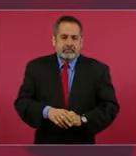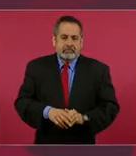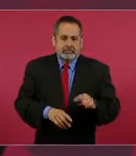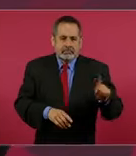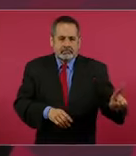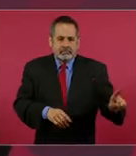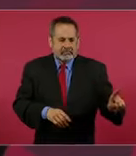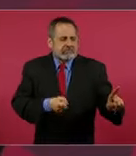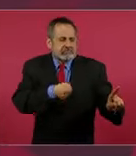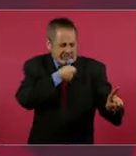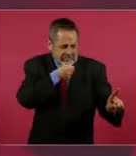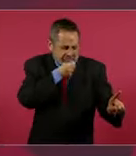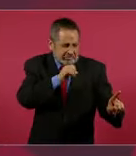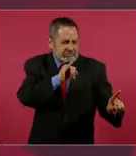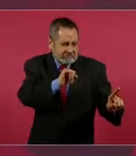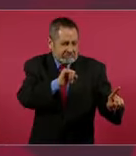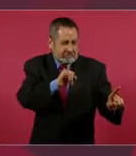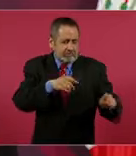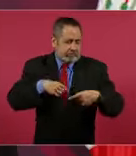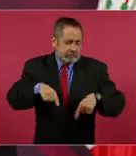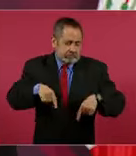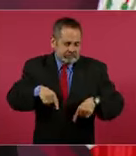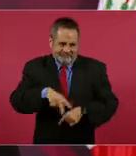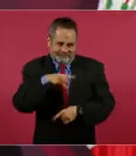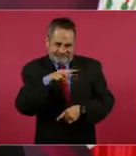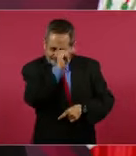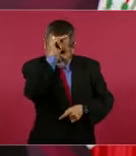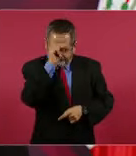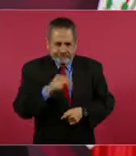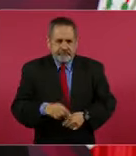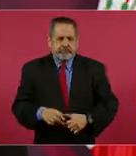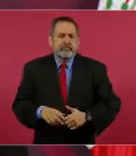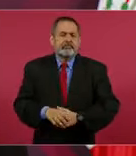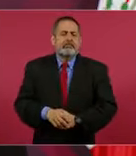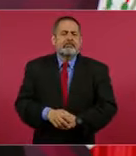viejo a lo mejor sí, huango no.